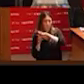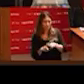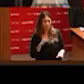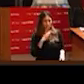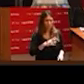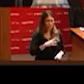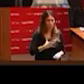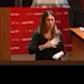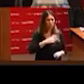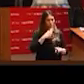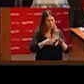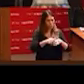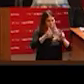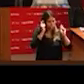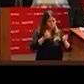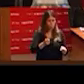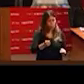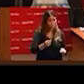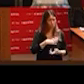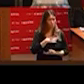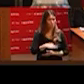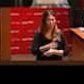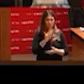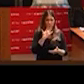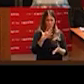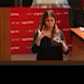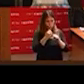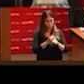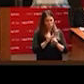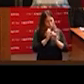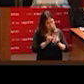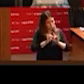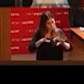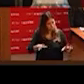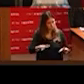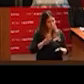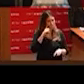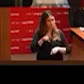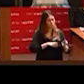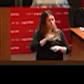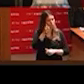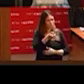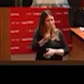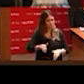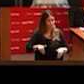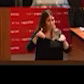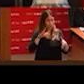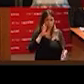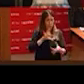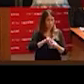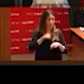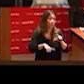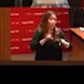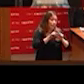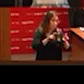quizás no existe un puesto establecido ayudamos a a establecerlo hacer una Selección del candidato más idóneo dependiendo de la